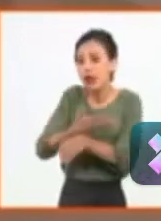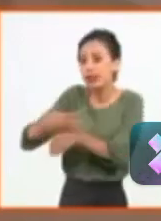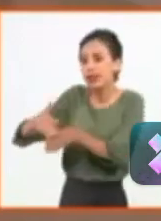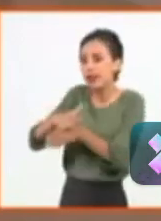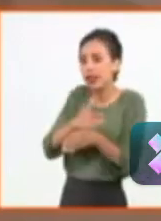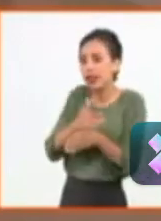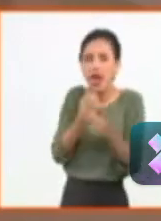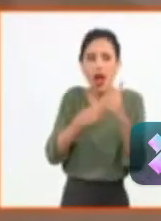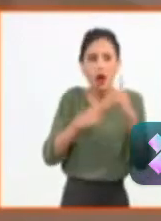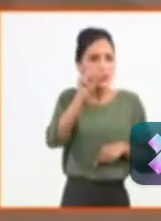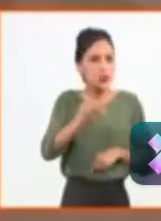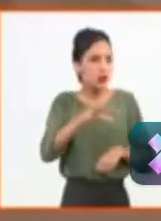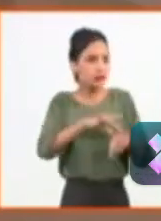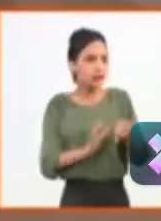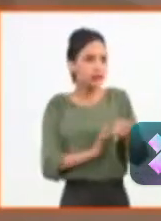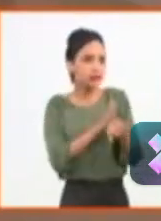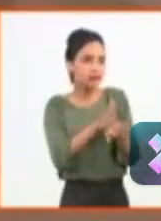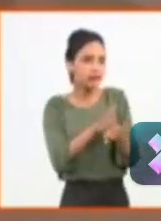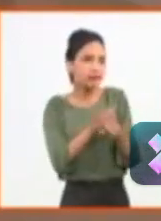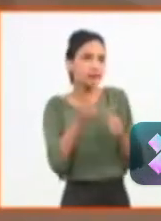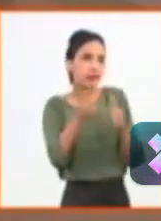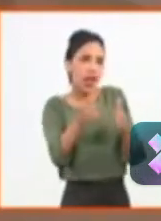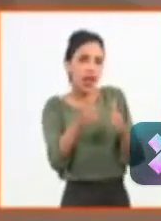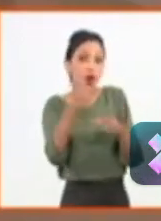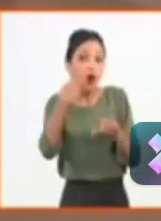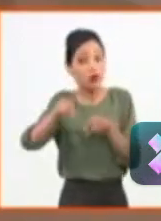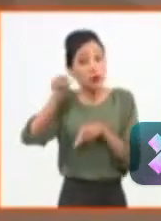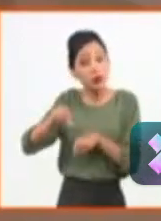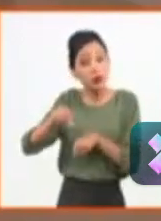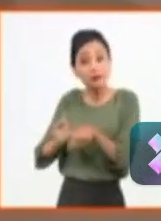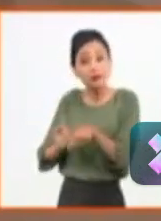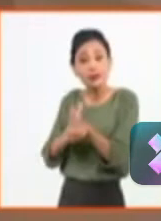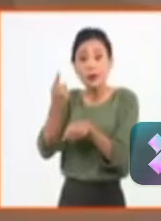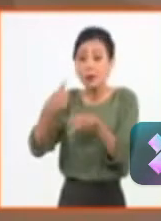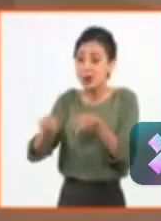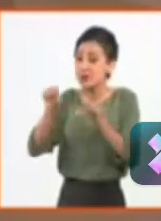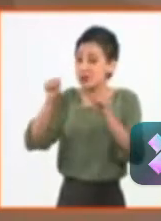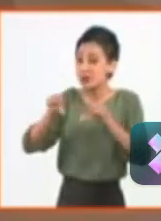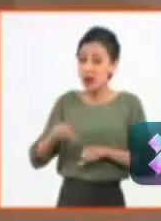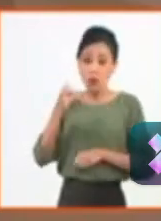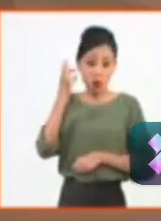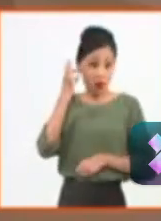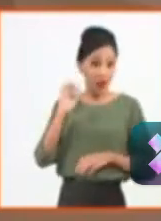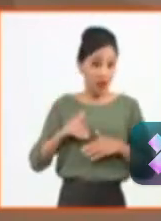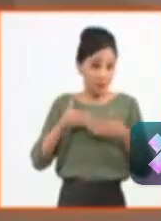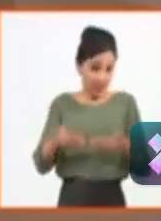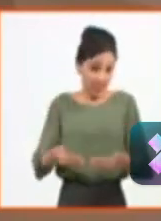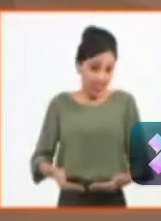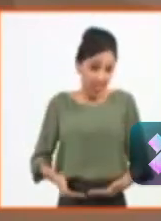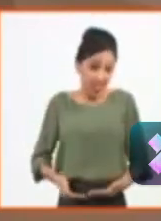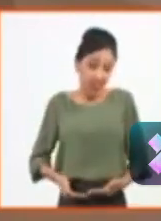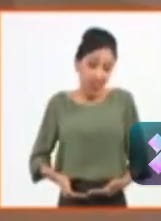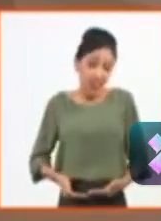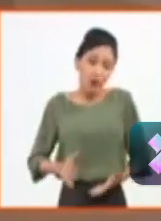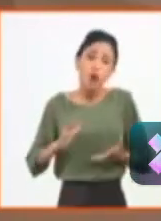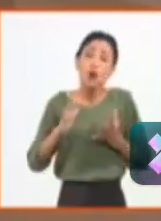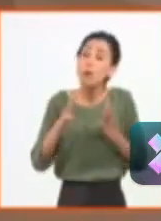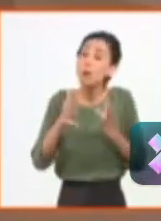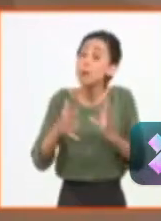manera. Las personas evolucionan de manera diferente. La embarazada en sí misma es una paciente de alta complejidad